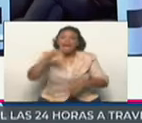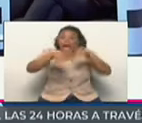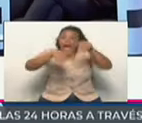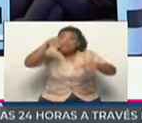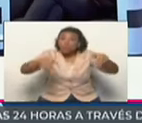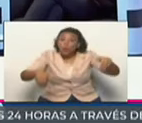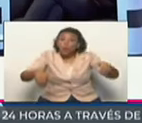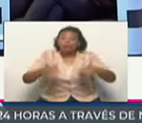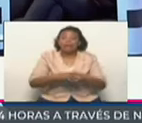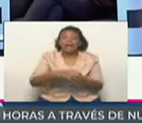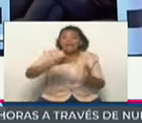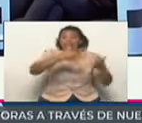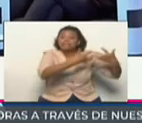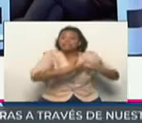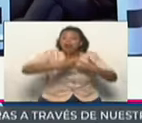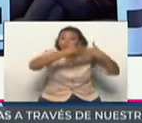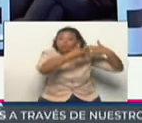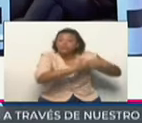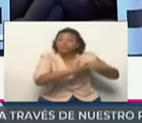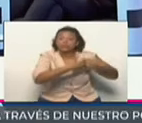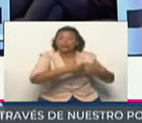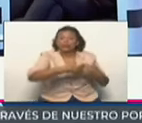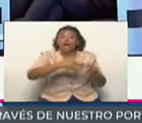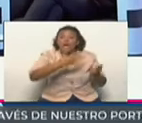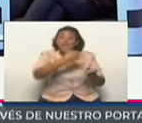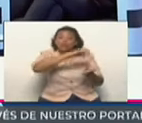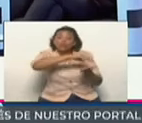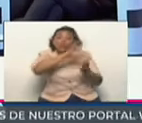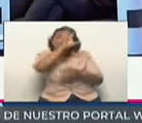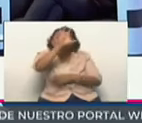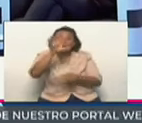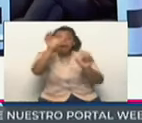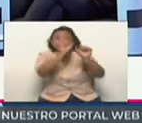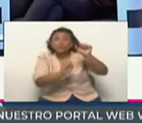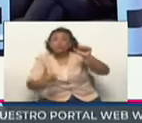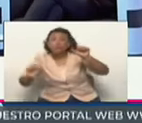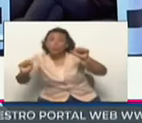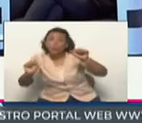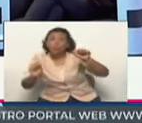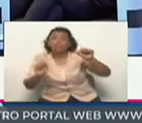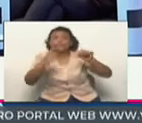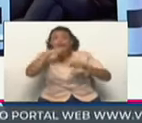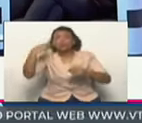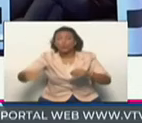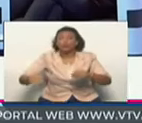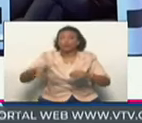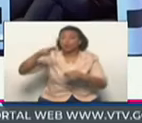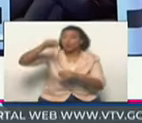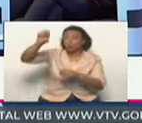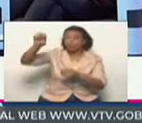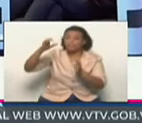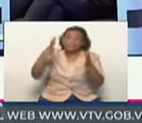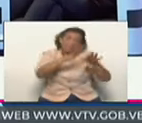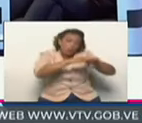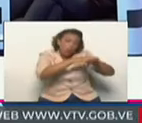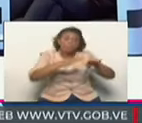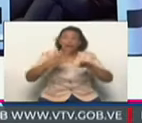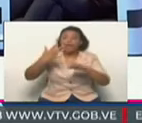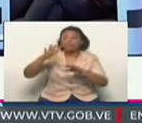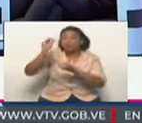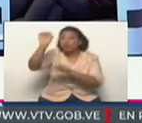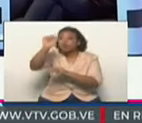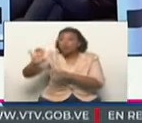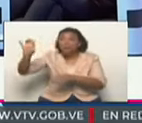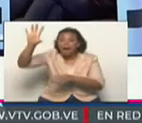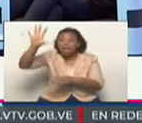en Georgia. Sí. Georgia es un país que queda al sur de Rusia. ¿Y de la OTAN? ¿Y de la Unión Europea? Es